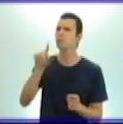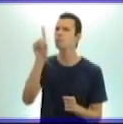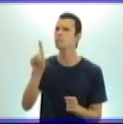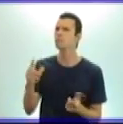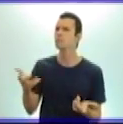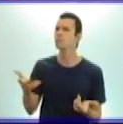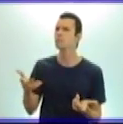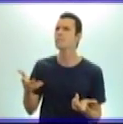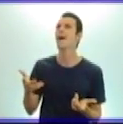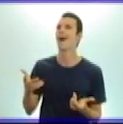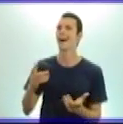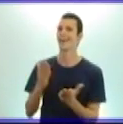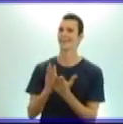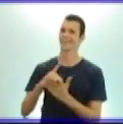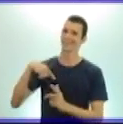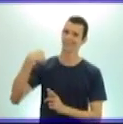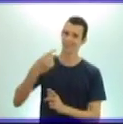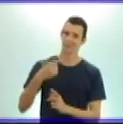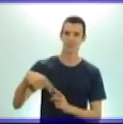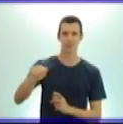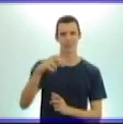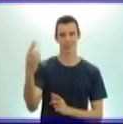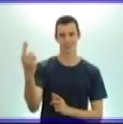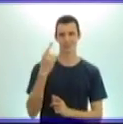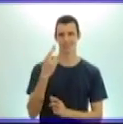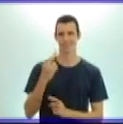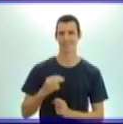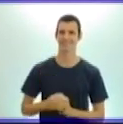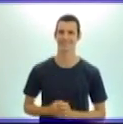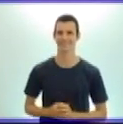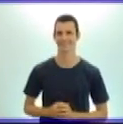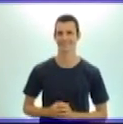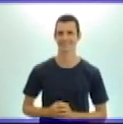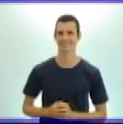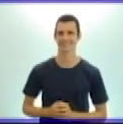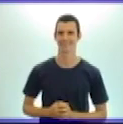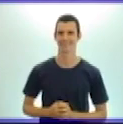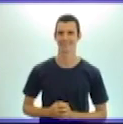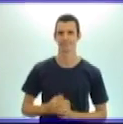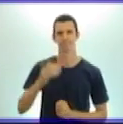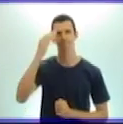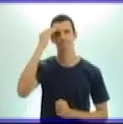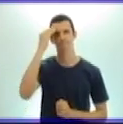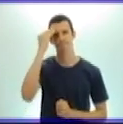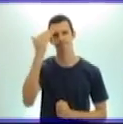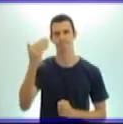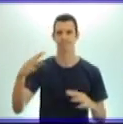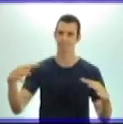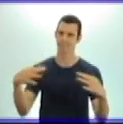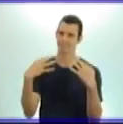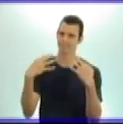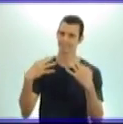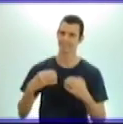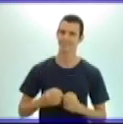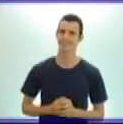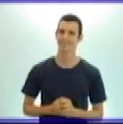la responderán en el próximo encuentro. Agradecida de su atención